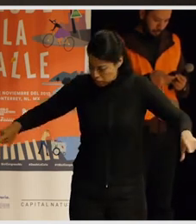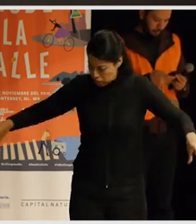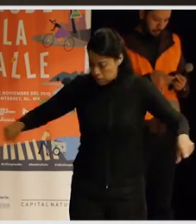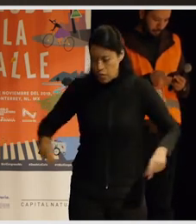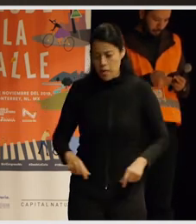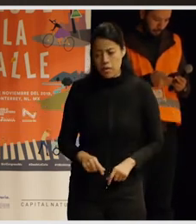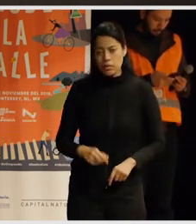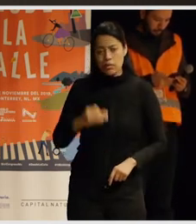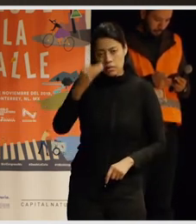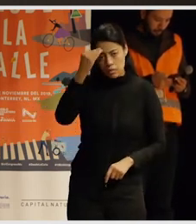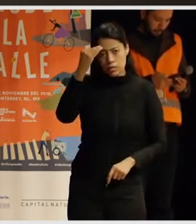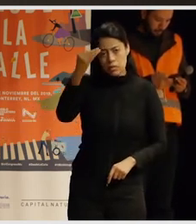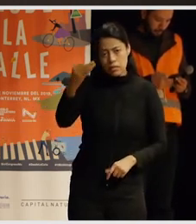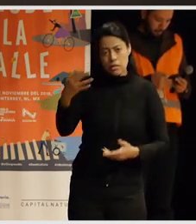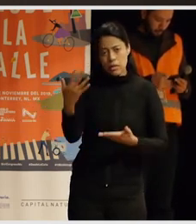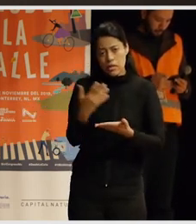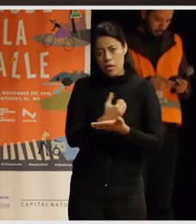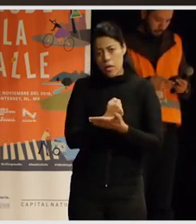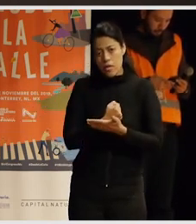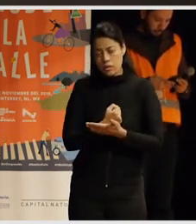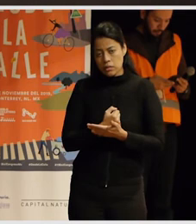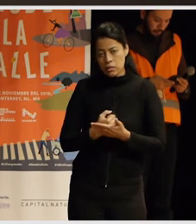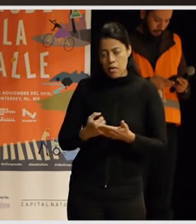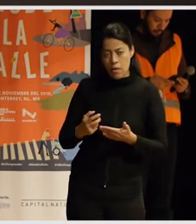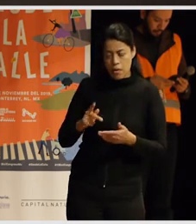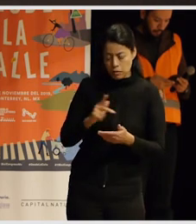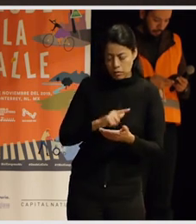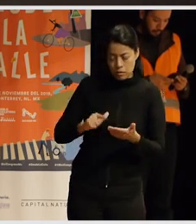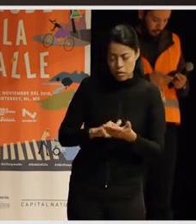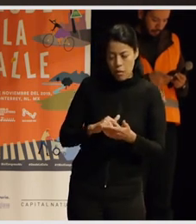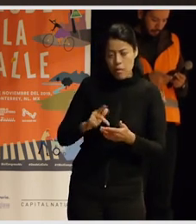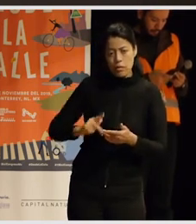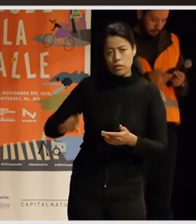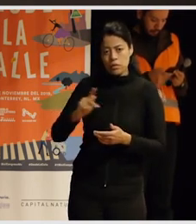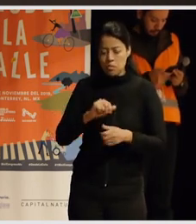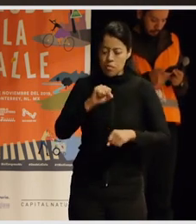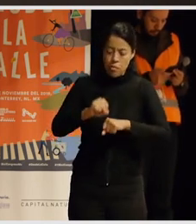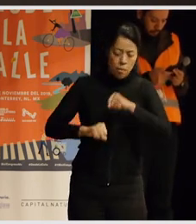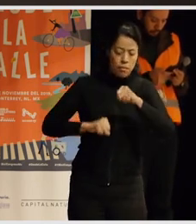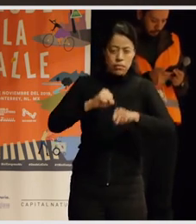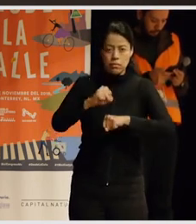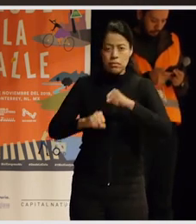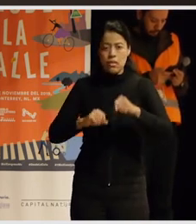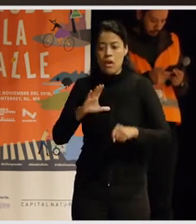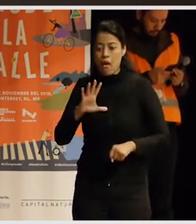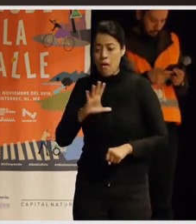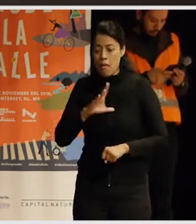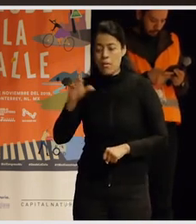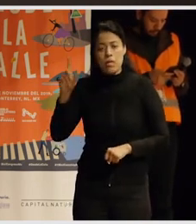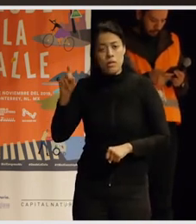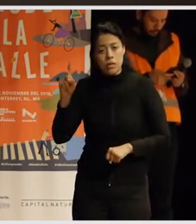en tiempo y ganarlo al espacio público nos metimos a rodar por él había agua y